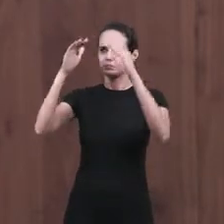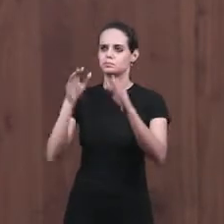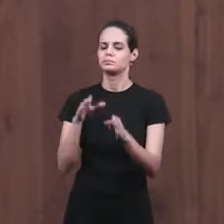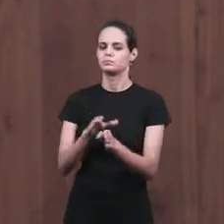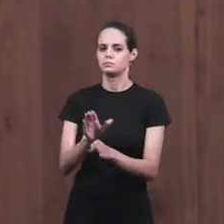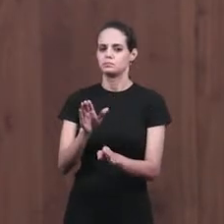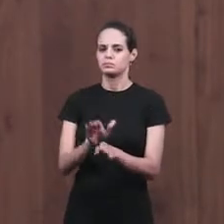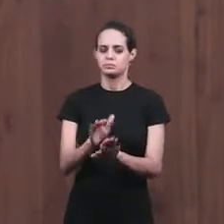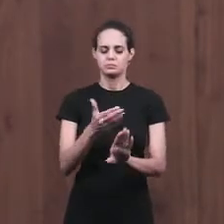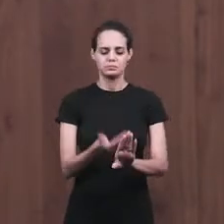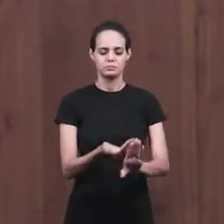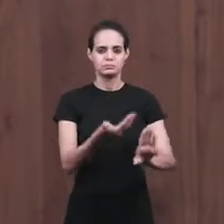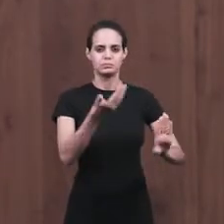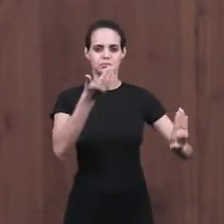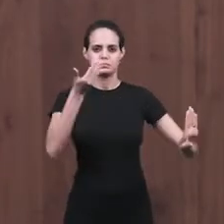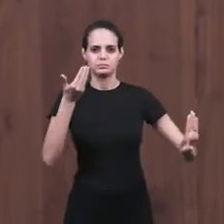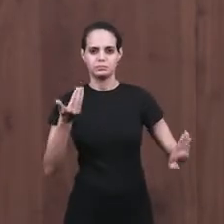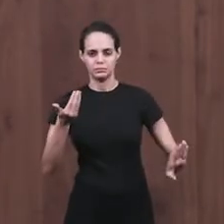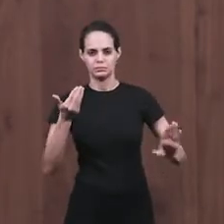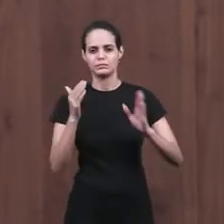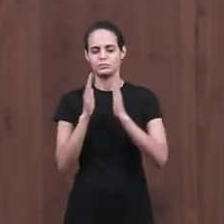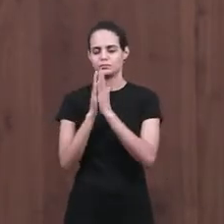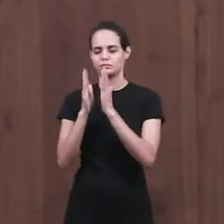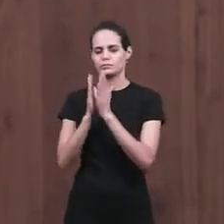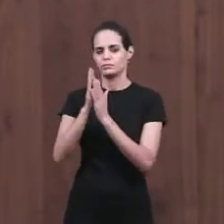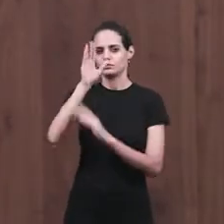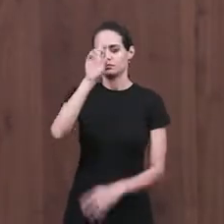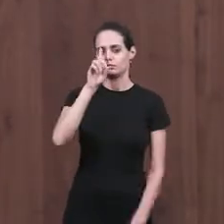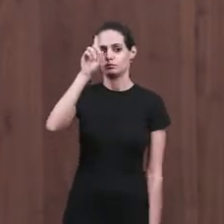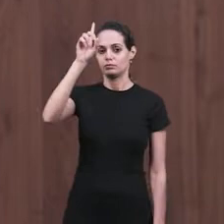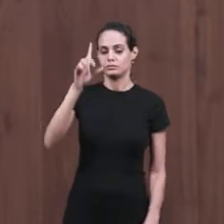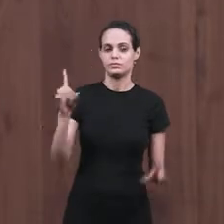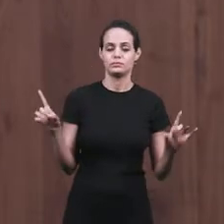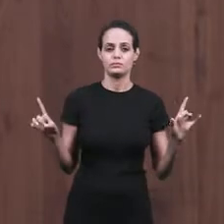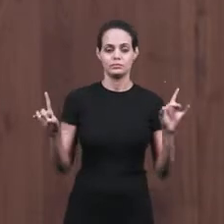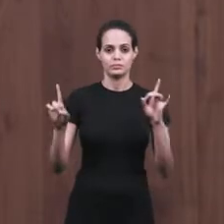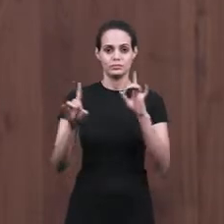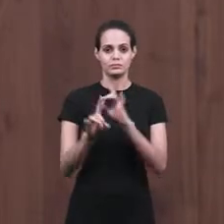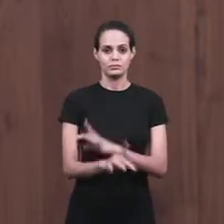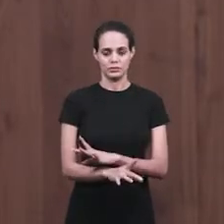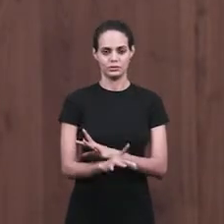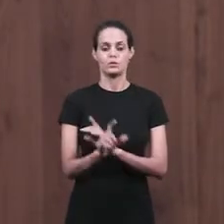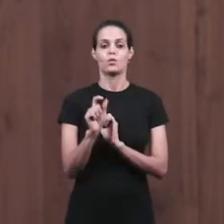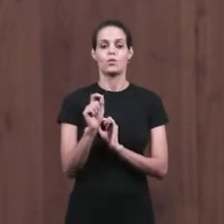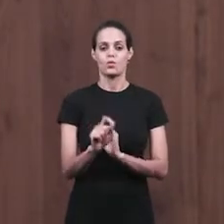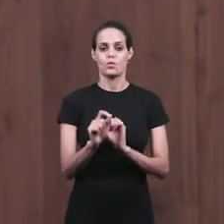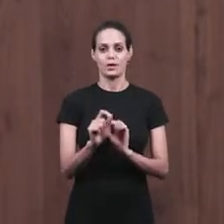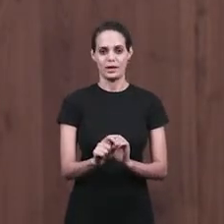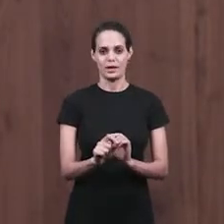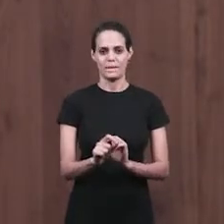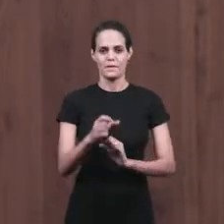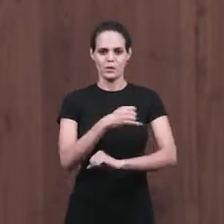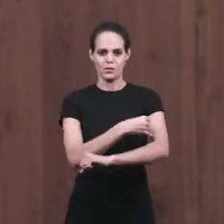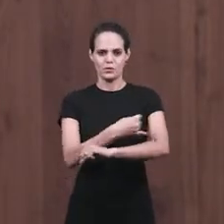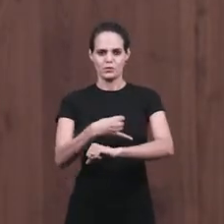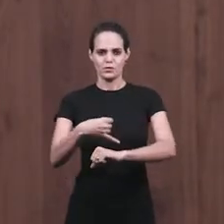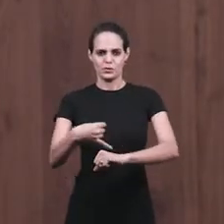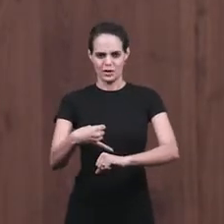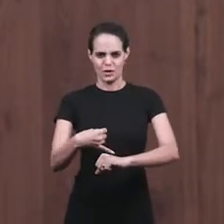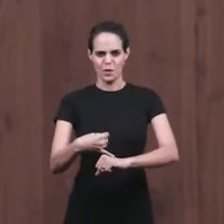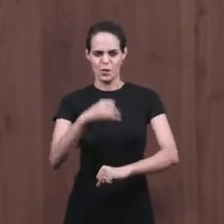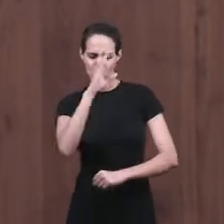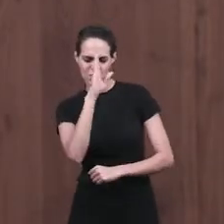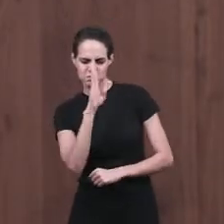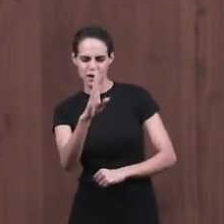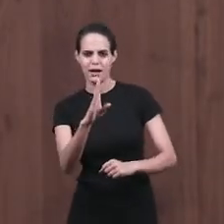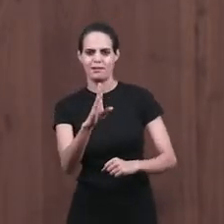hizo eso. Ellos se santificaron, buscaron a Dios y estaban listos para atravesar el río Jordán,